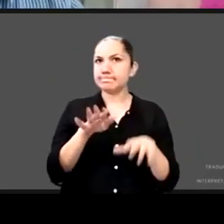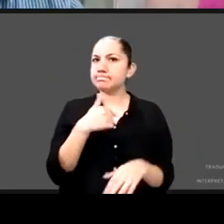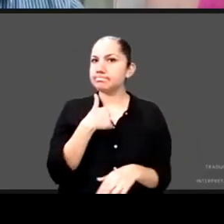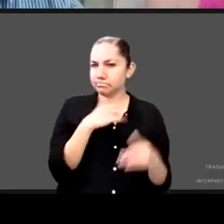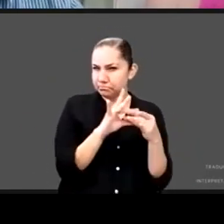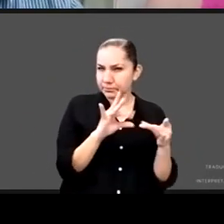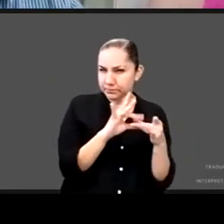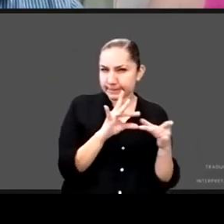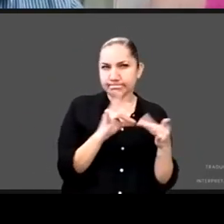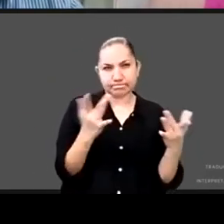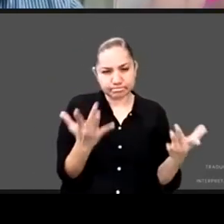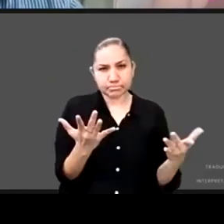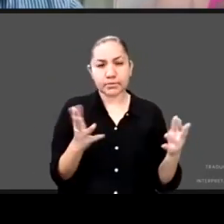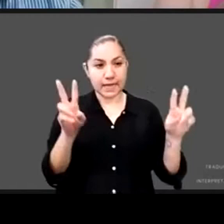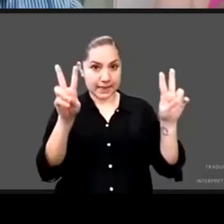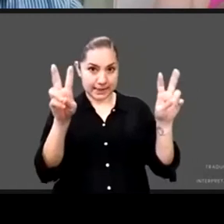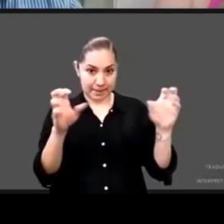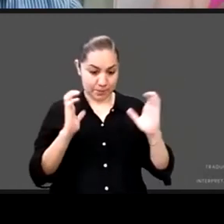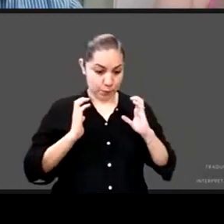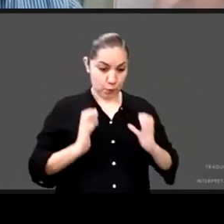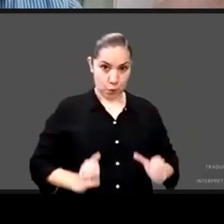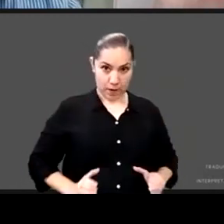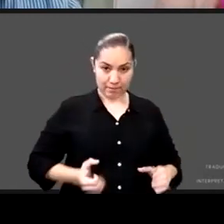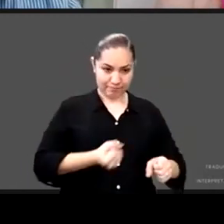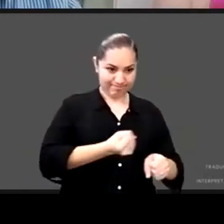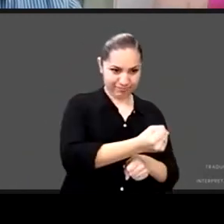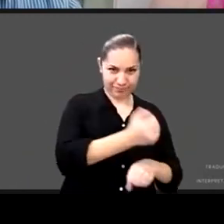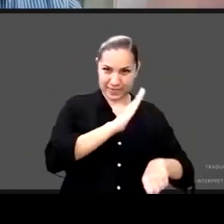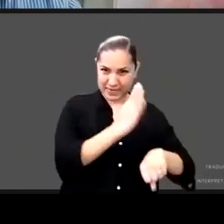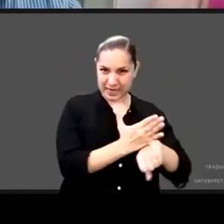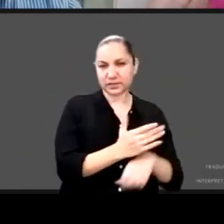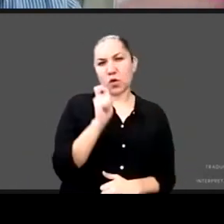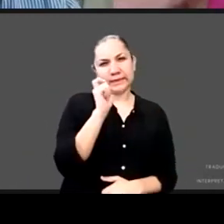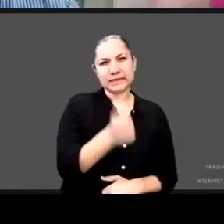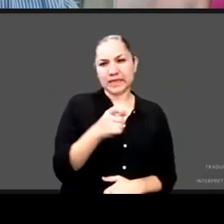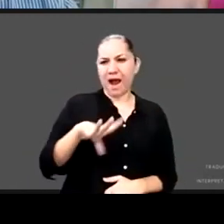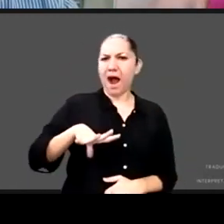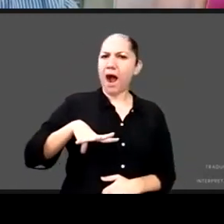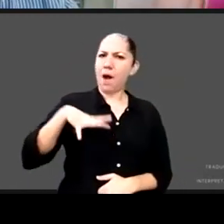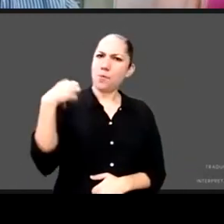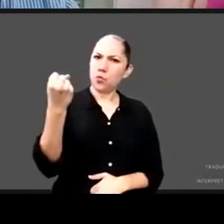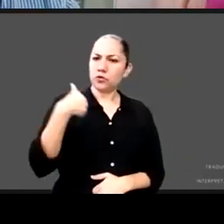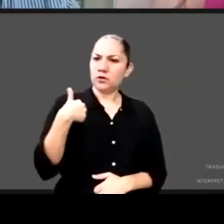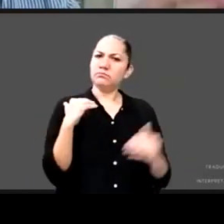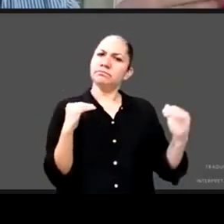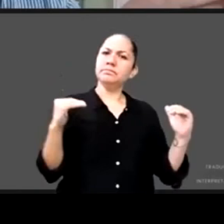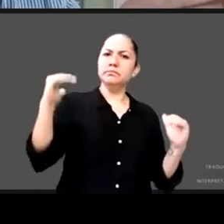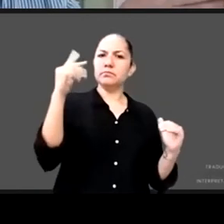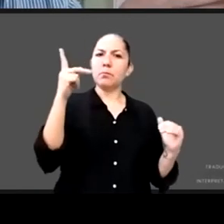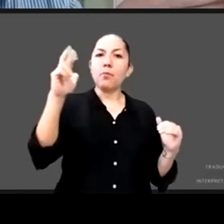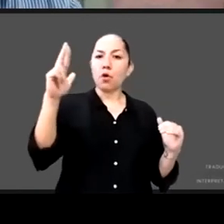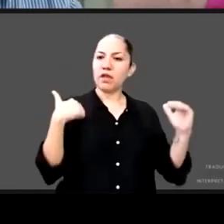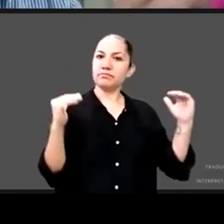del castigo corporal sabemos que es una cuestión de un abuso de poder que hace daño, viola los derechos de la niñez y